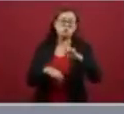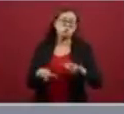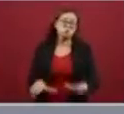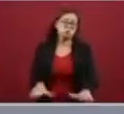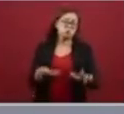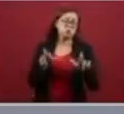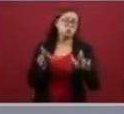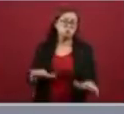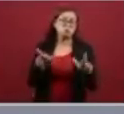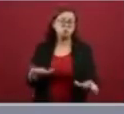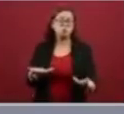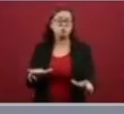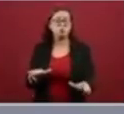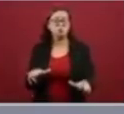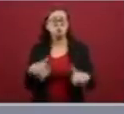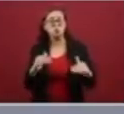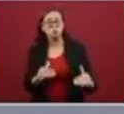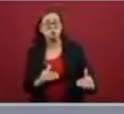e influyentes.